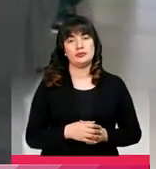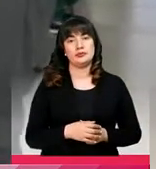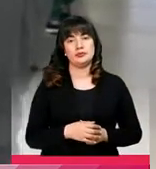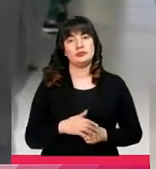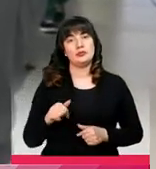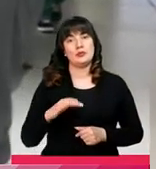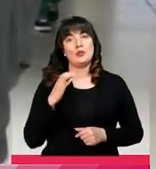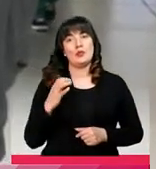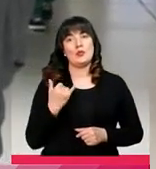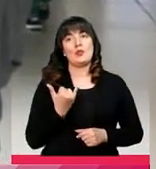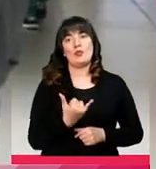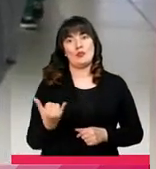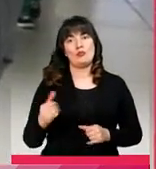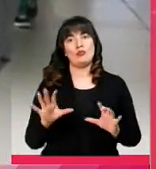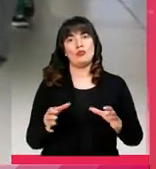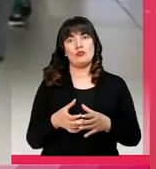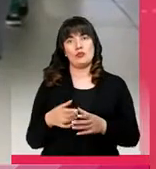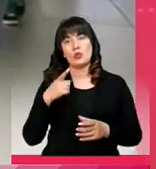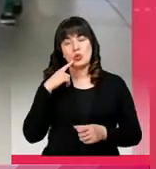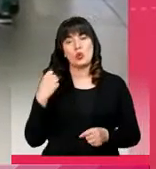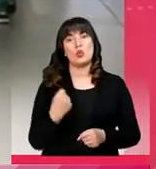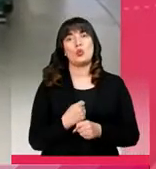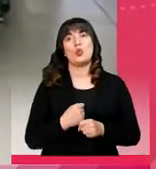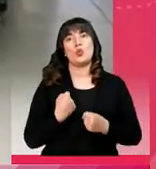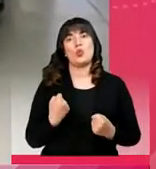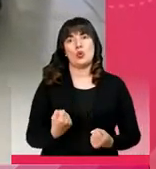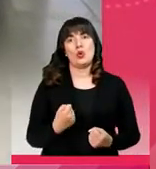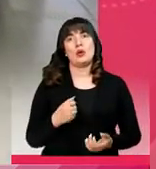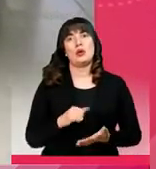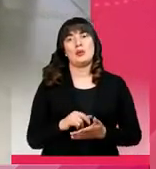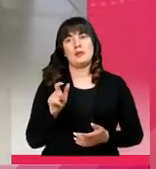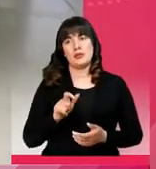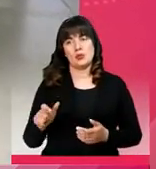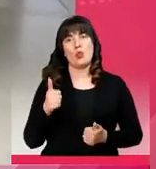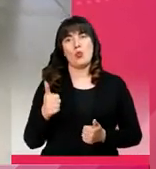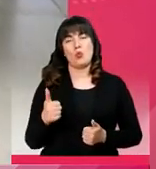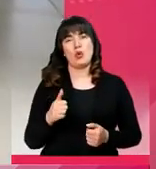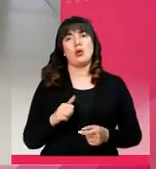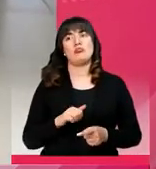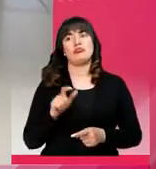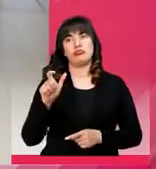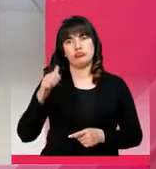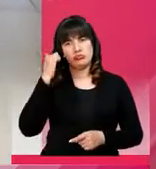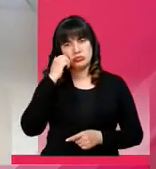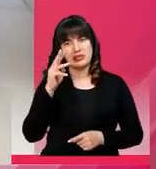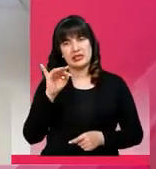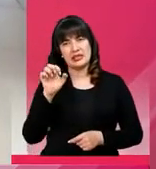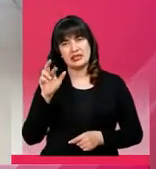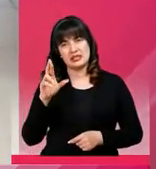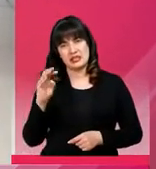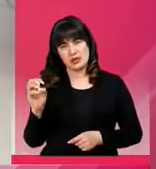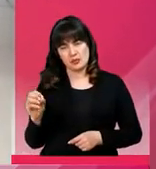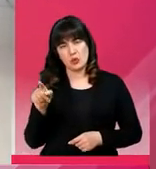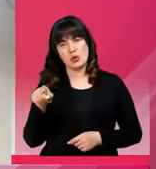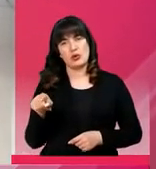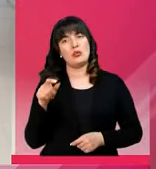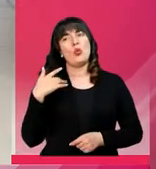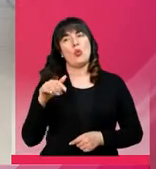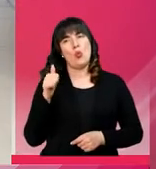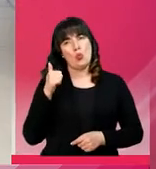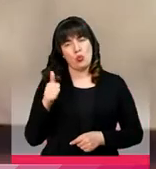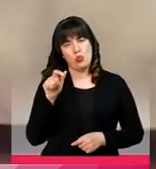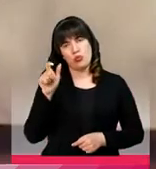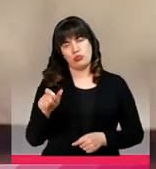tenía un equipo muy duro y jugadores muy, muy buenas, y el profesor Guillermo Moreno fue bueno también,